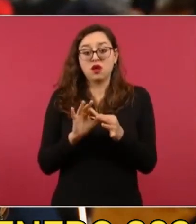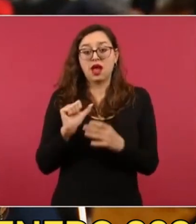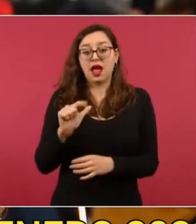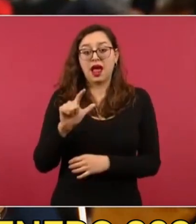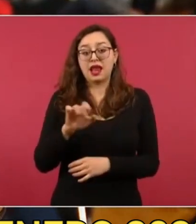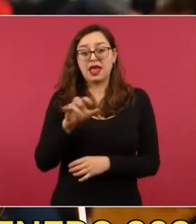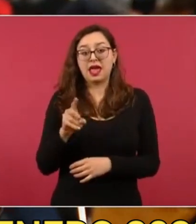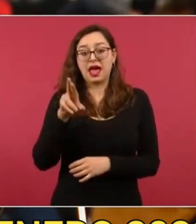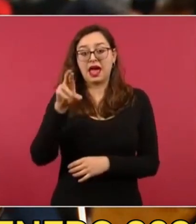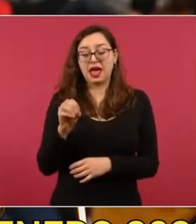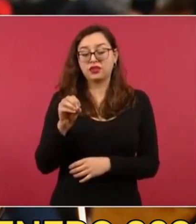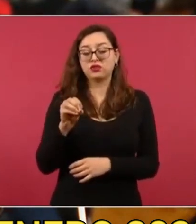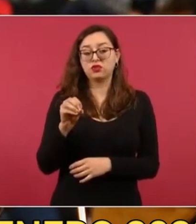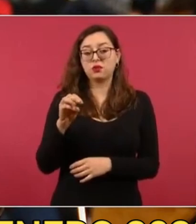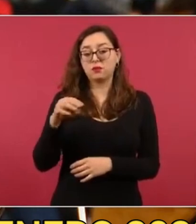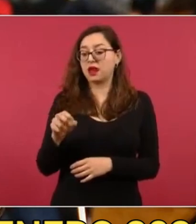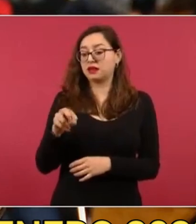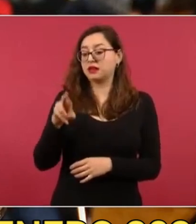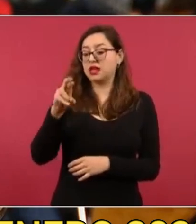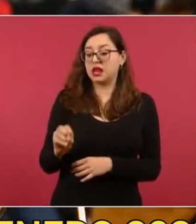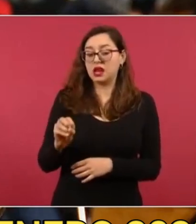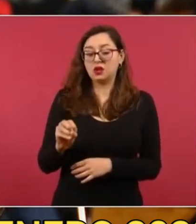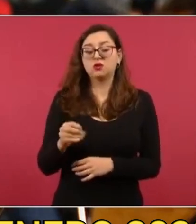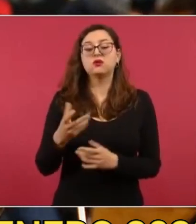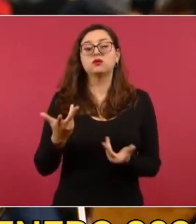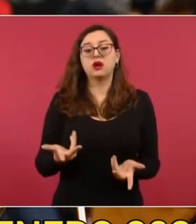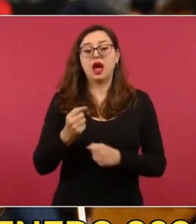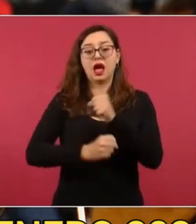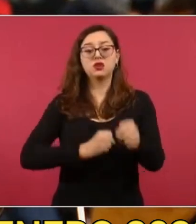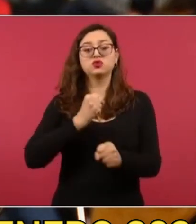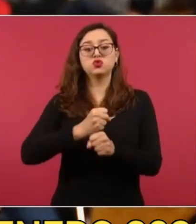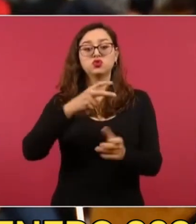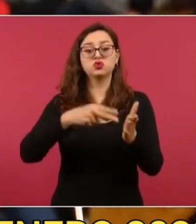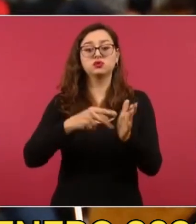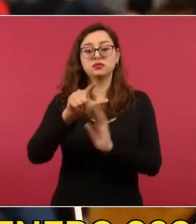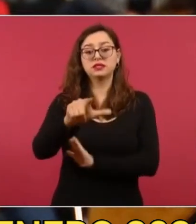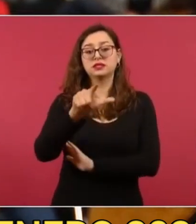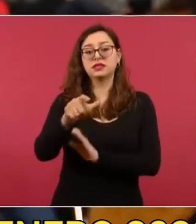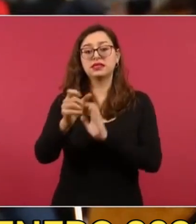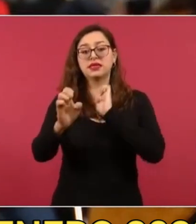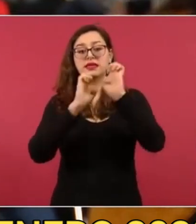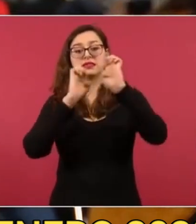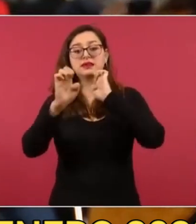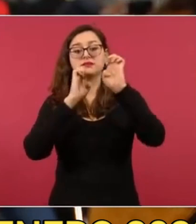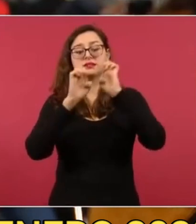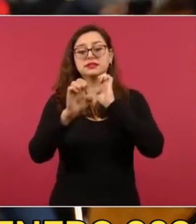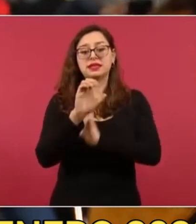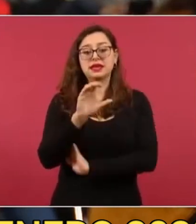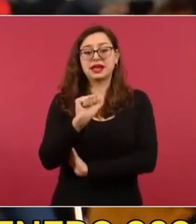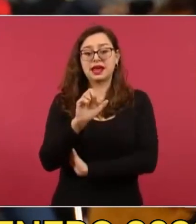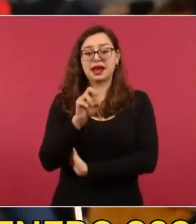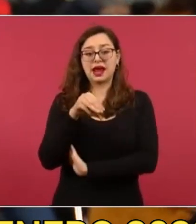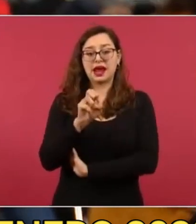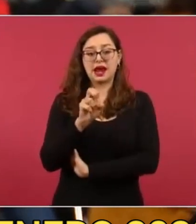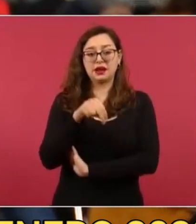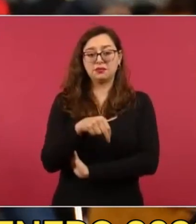en el 2017, a través de una entrevista con Carmen Aristegui, él mismo menciona que